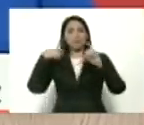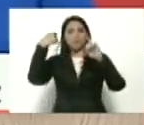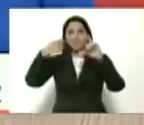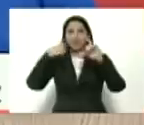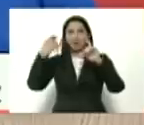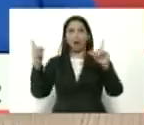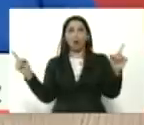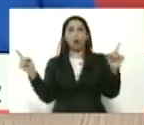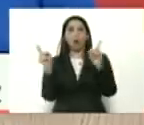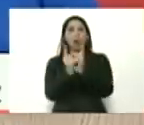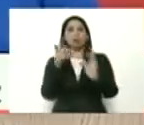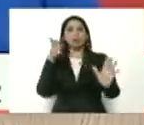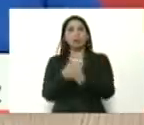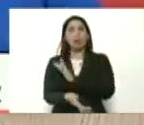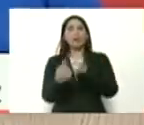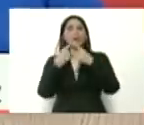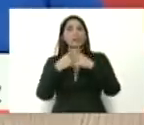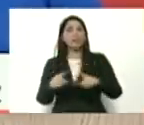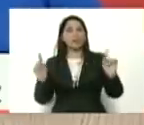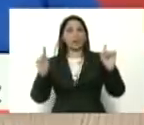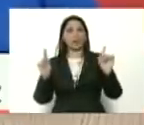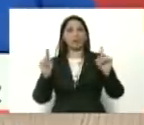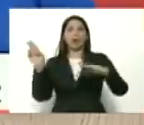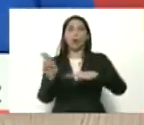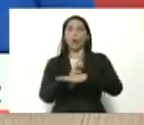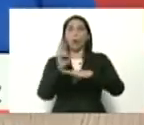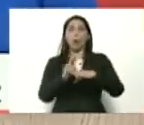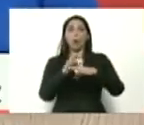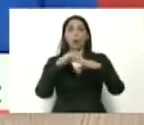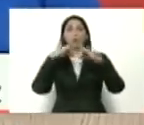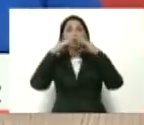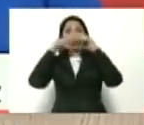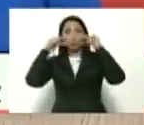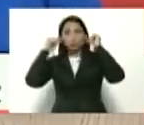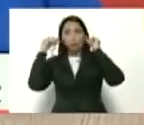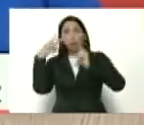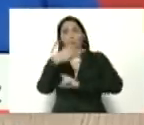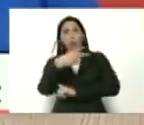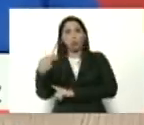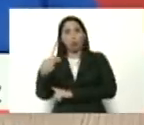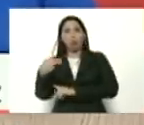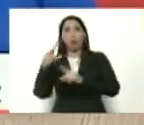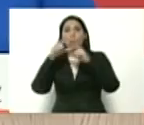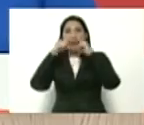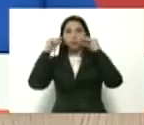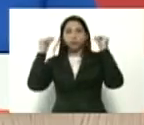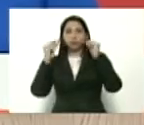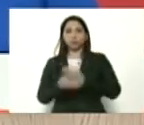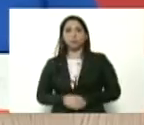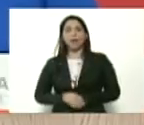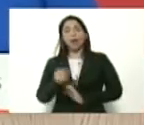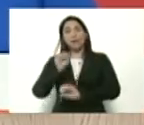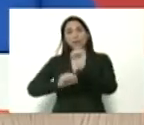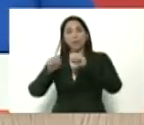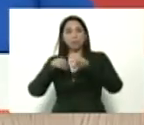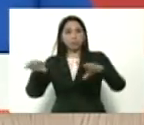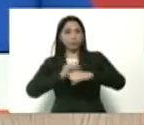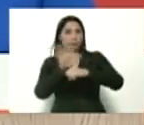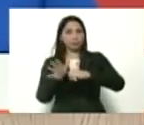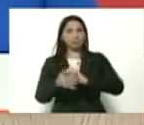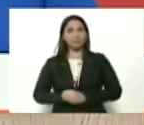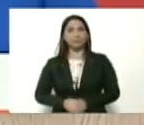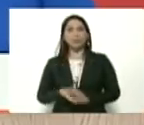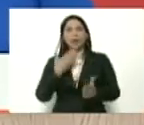corto sobre la diferencia que marca el uso o no de la mascarilla para evitar la propagación del